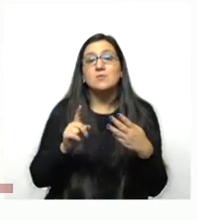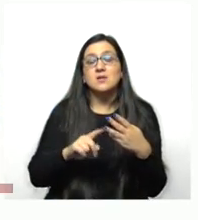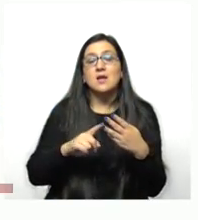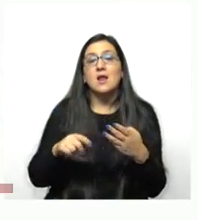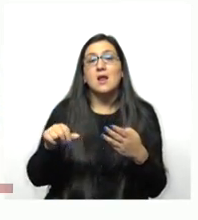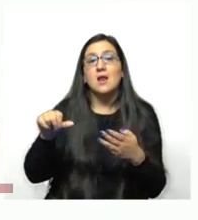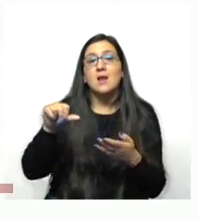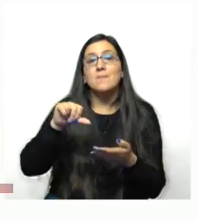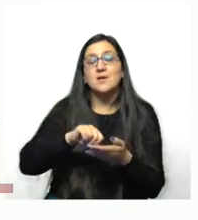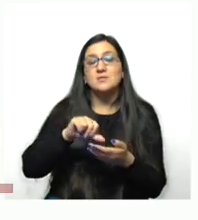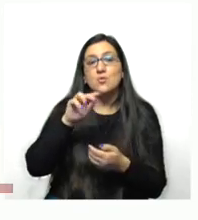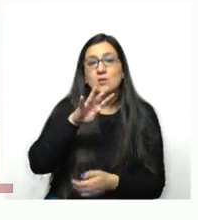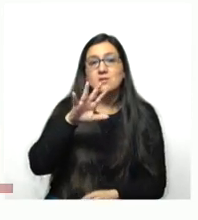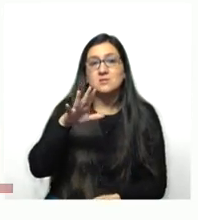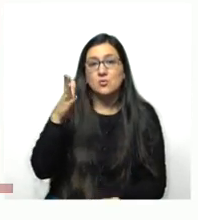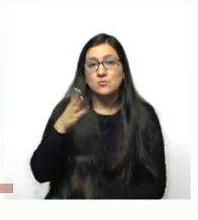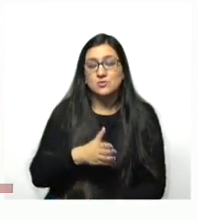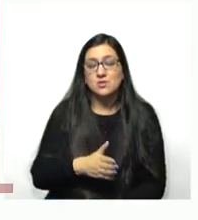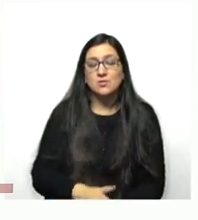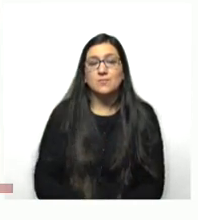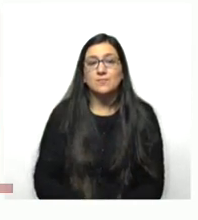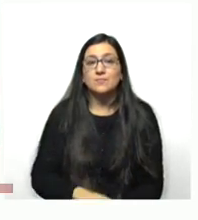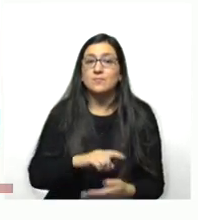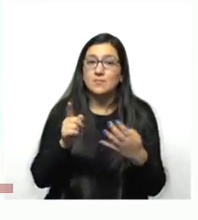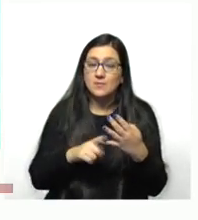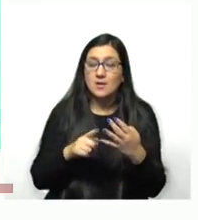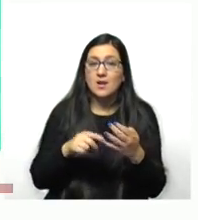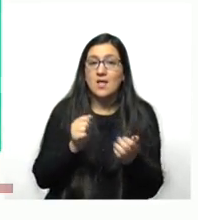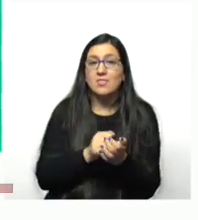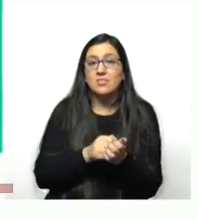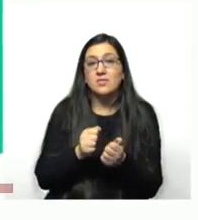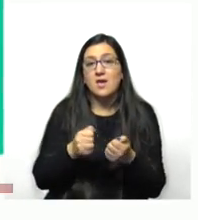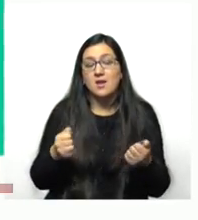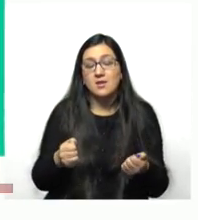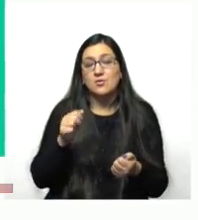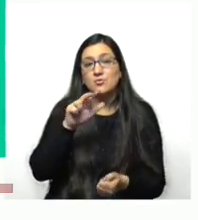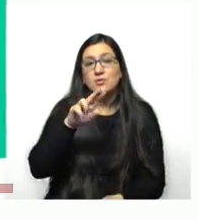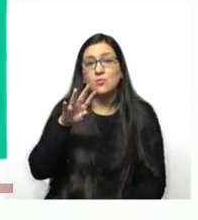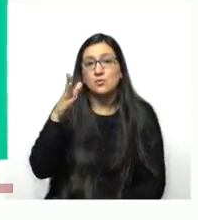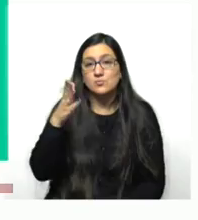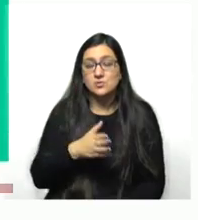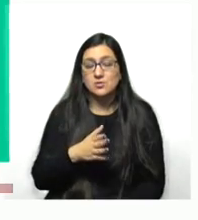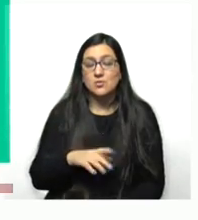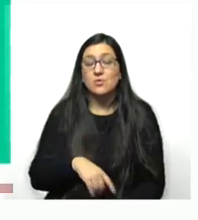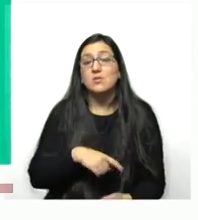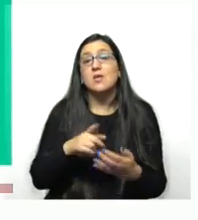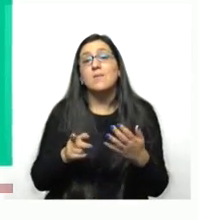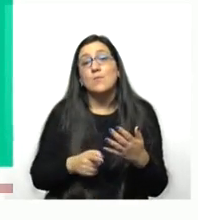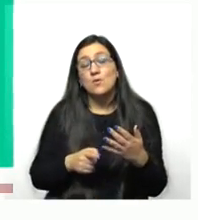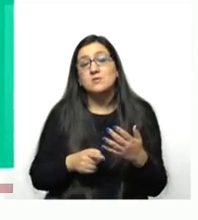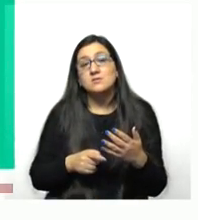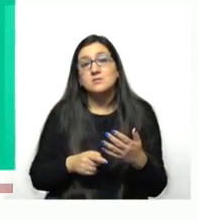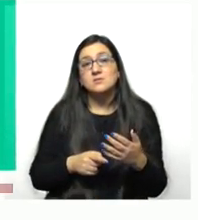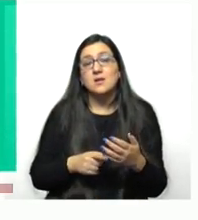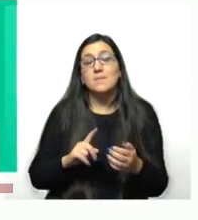con un 45%. Un poquito más abajo está La Diaria con un 34%, y recién después llega el primero de los canales